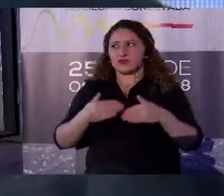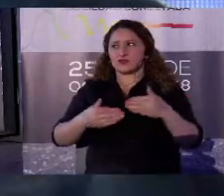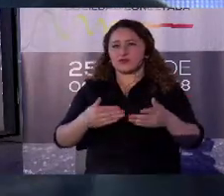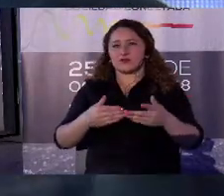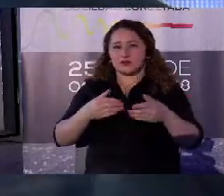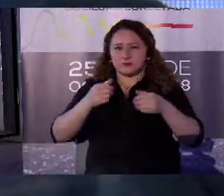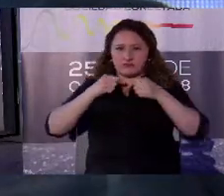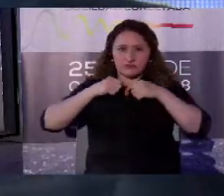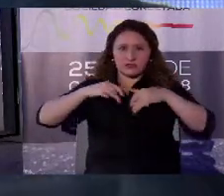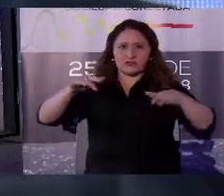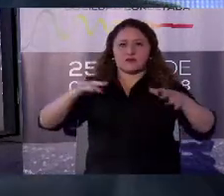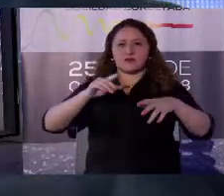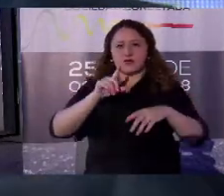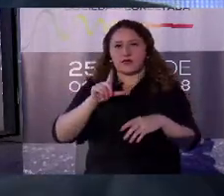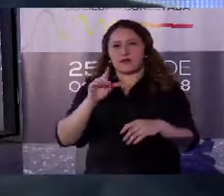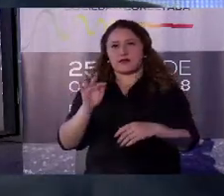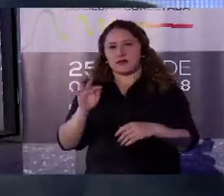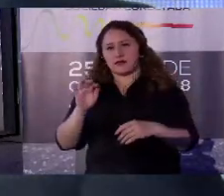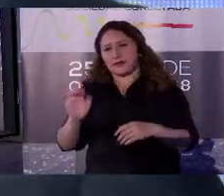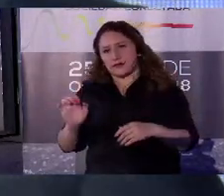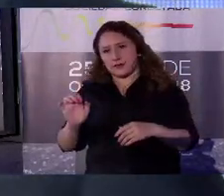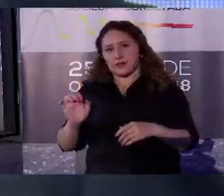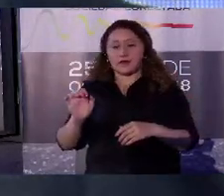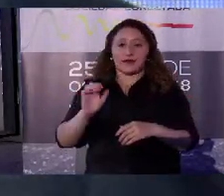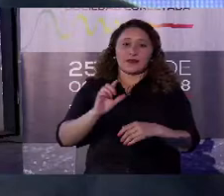de desplegar LTE LAA